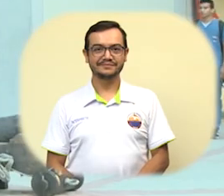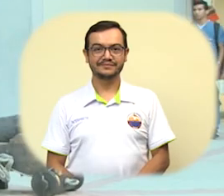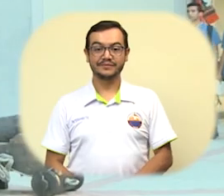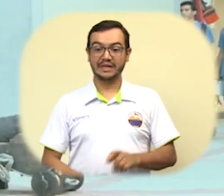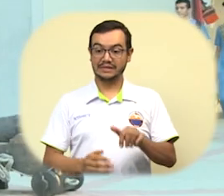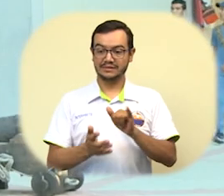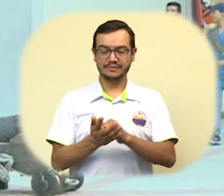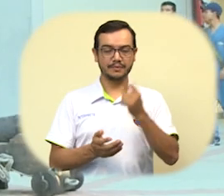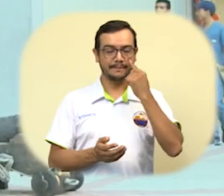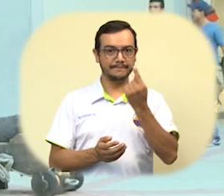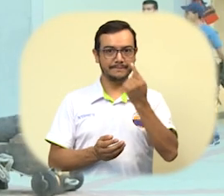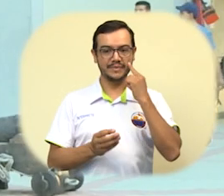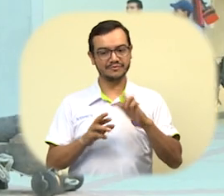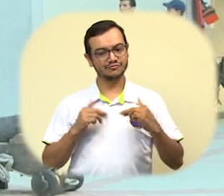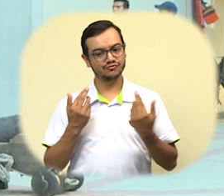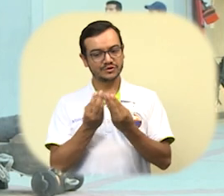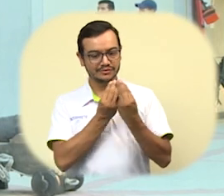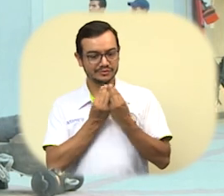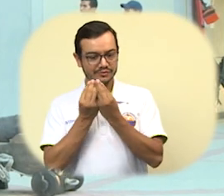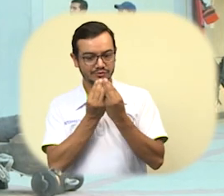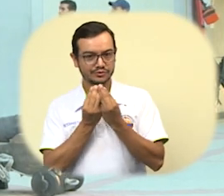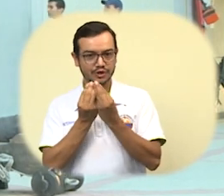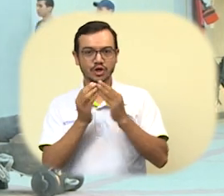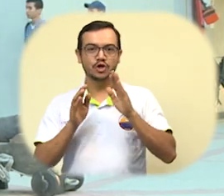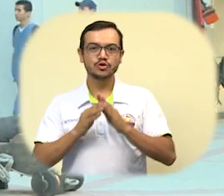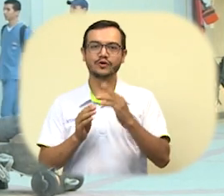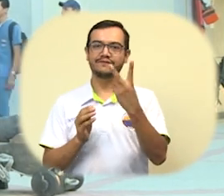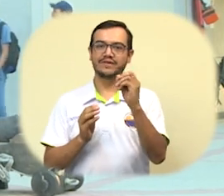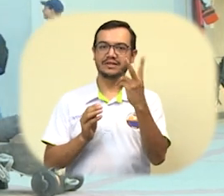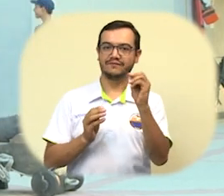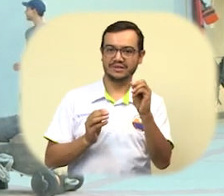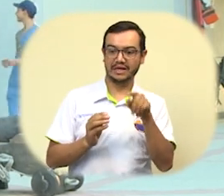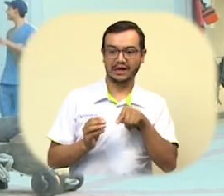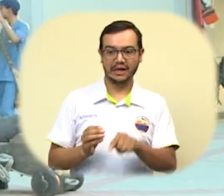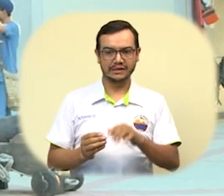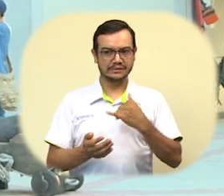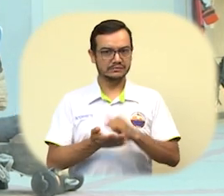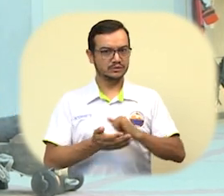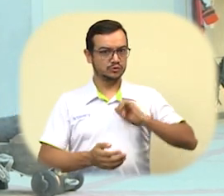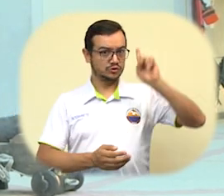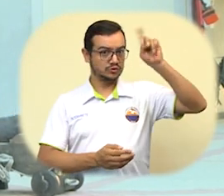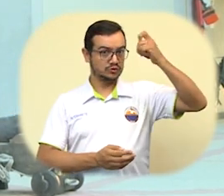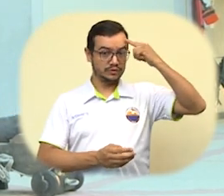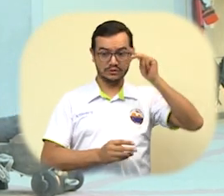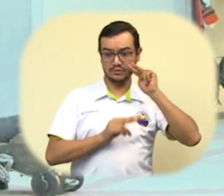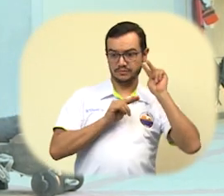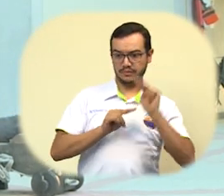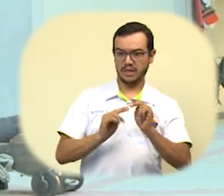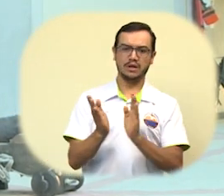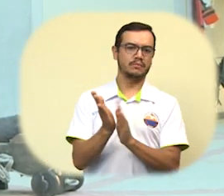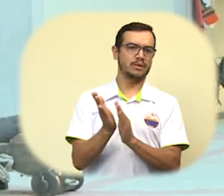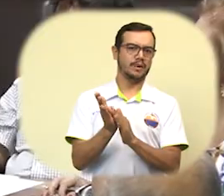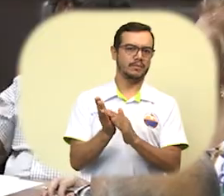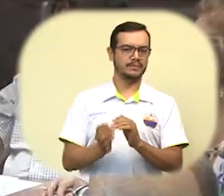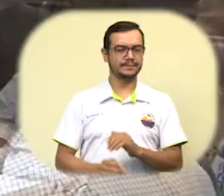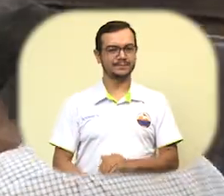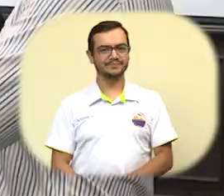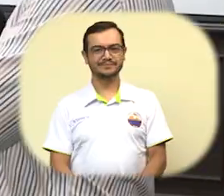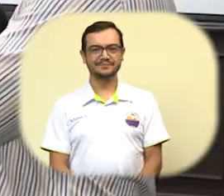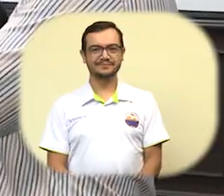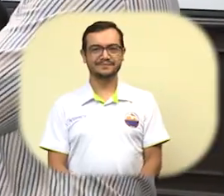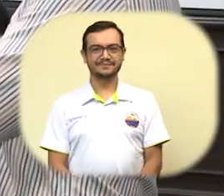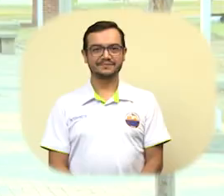En primera sesión del Consejo Superior Vigencia 2020, Gobierno Departamental reconoció grandes logros de Unimagdalena.